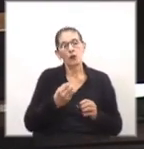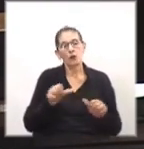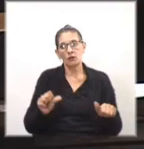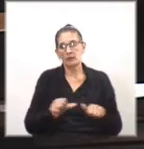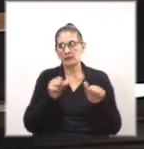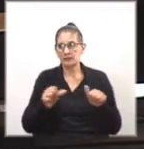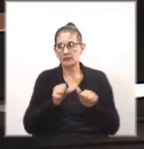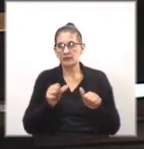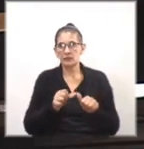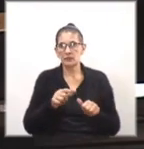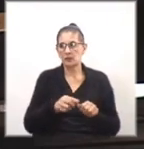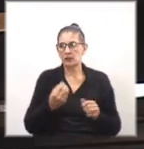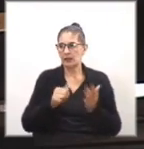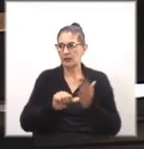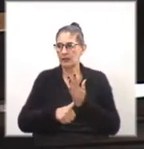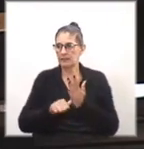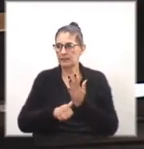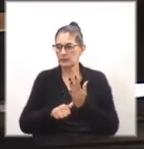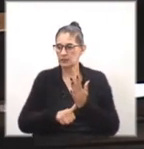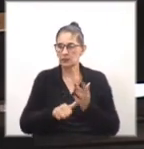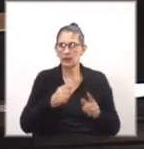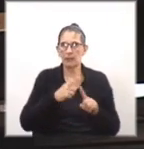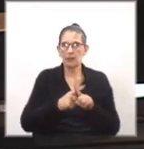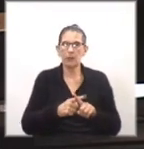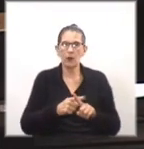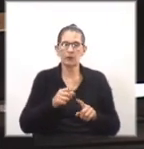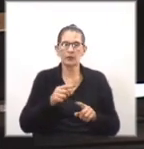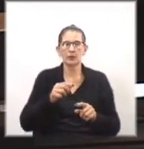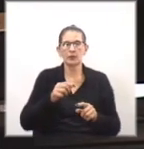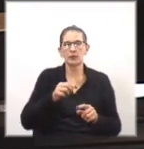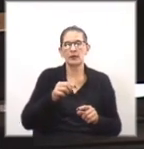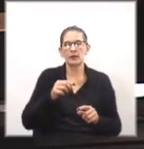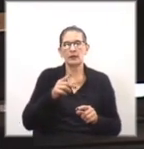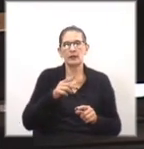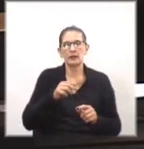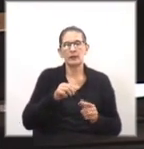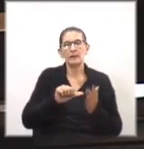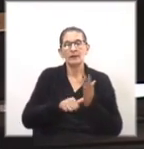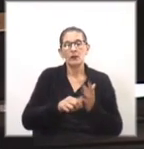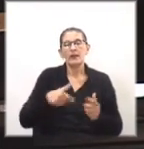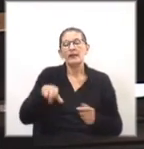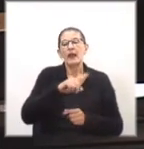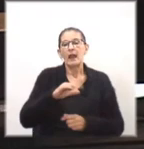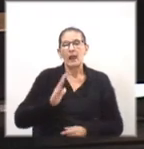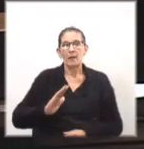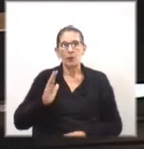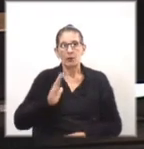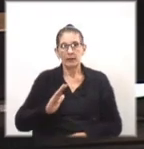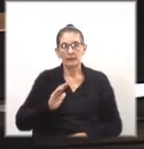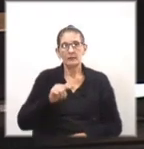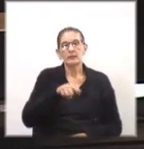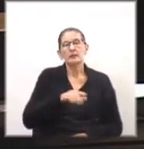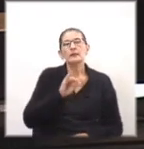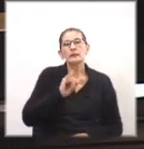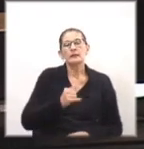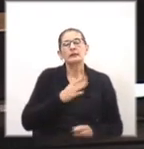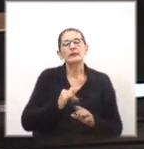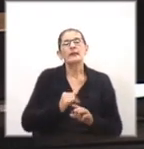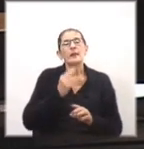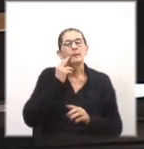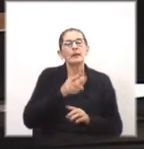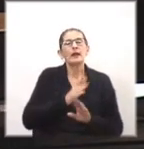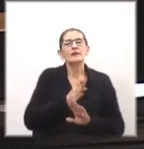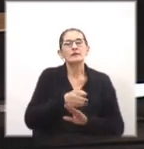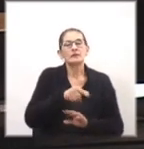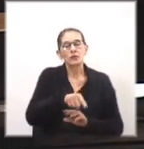se otorgaba a las pensiones por viudez, que perjudicaba notoriamente a las mujeres y endurecía las condiciones de acceso, lo